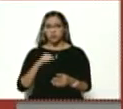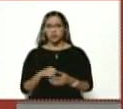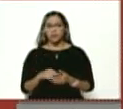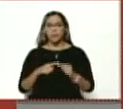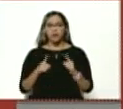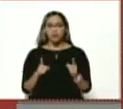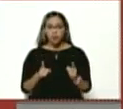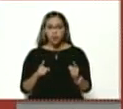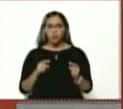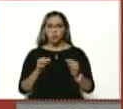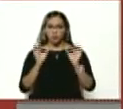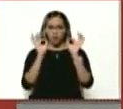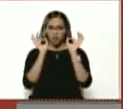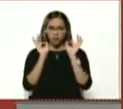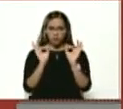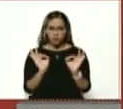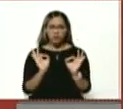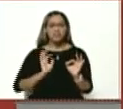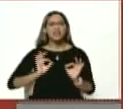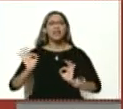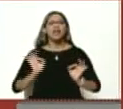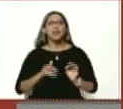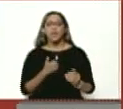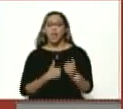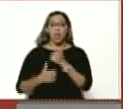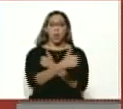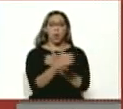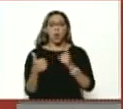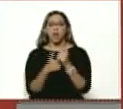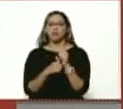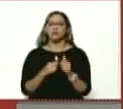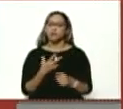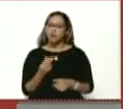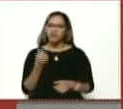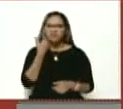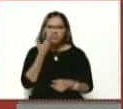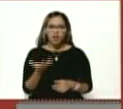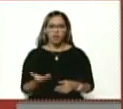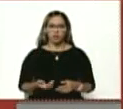altura. Nadie puede estar adelantándose. Queda muy mal.